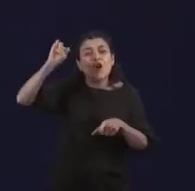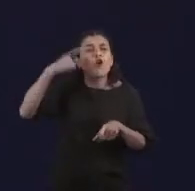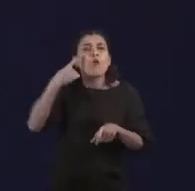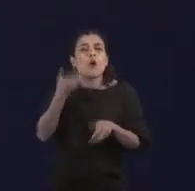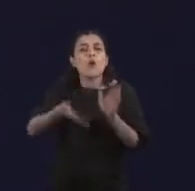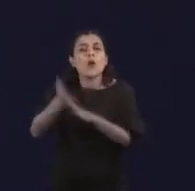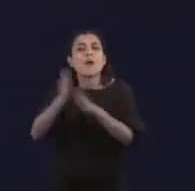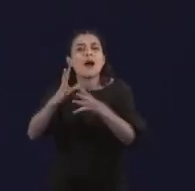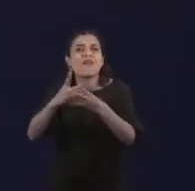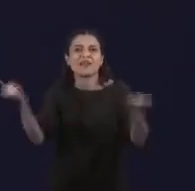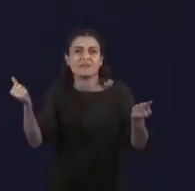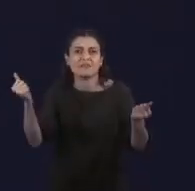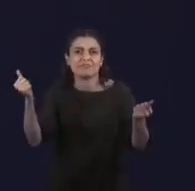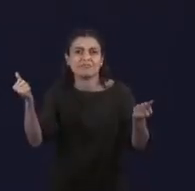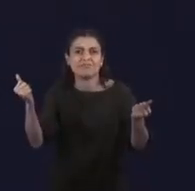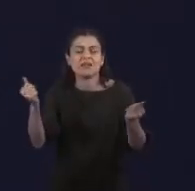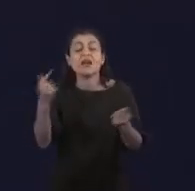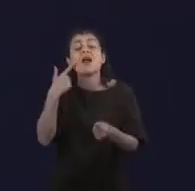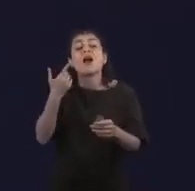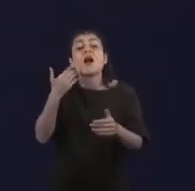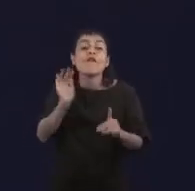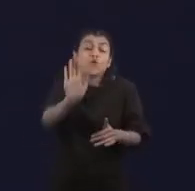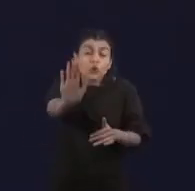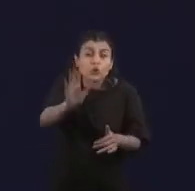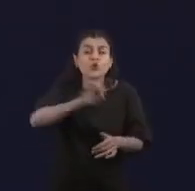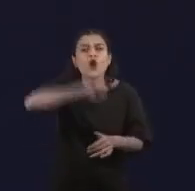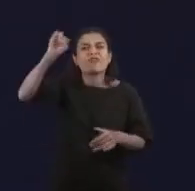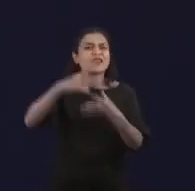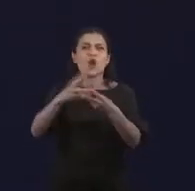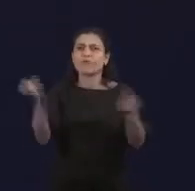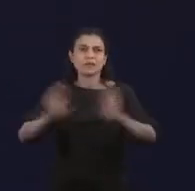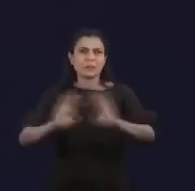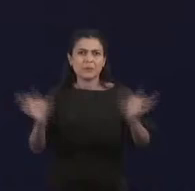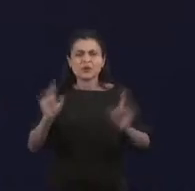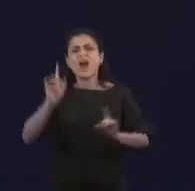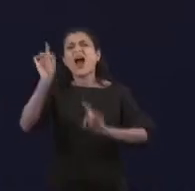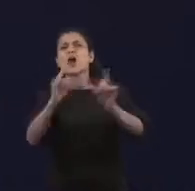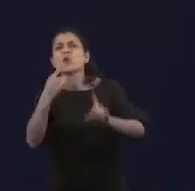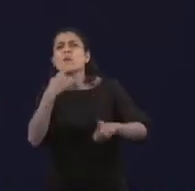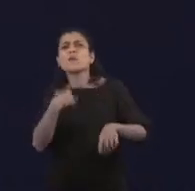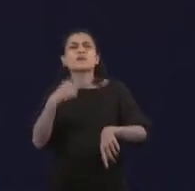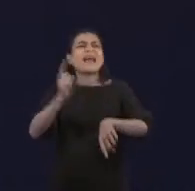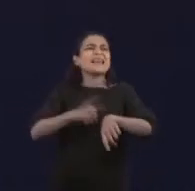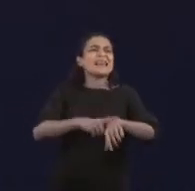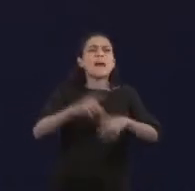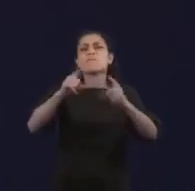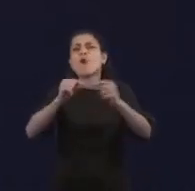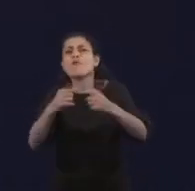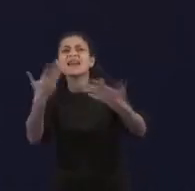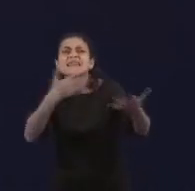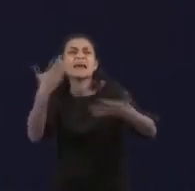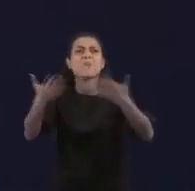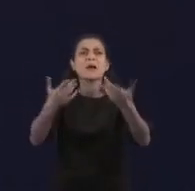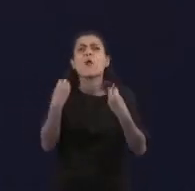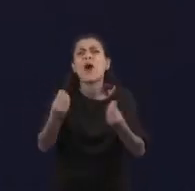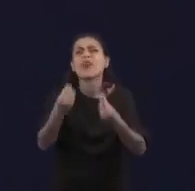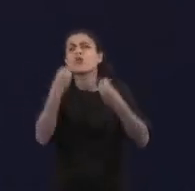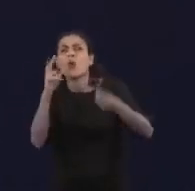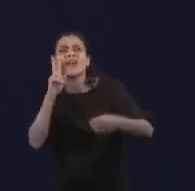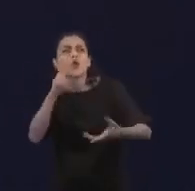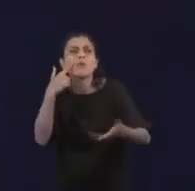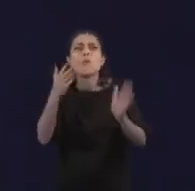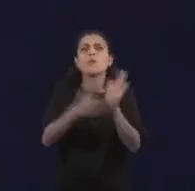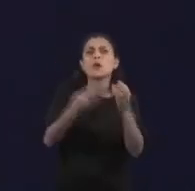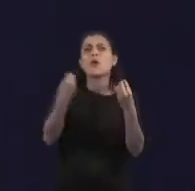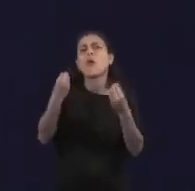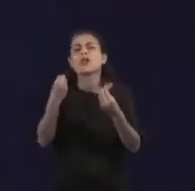firmado. Muchos de ustedes muchas veces preguntan por tiempos de, bueno, ¿cuándo se va a ver esto? ¿Cuándo se va a ver el otro? ¿Cuándo vas a tener medio